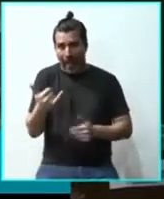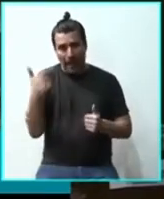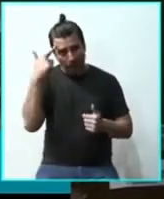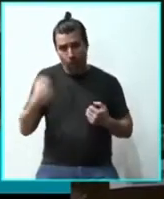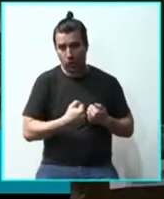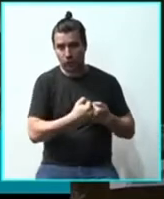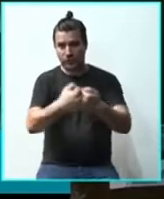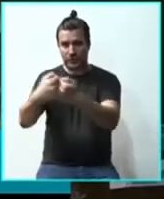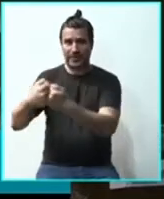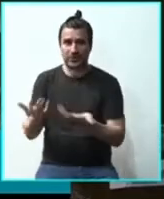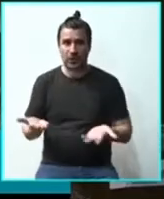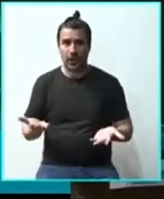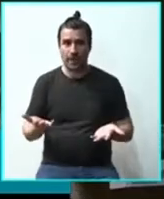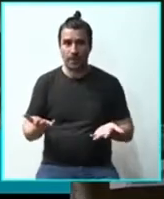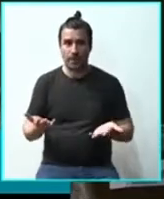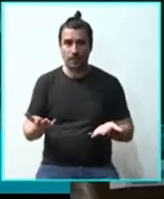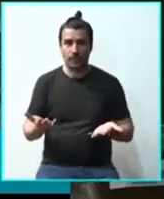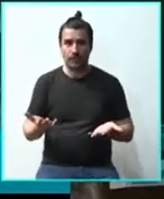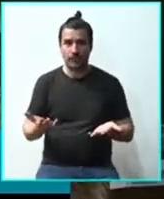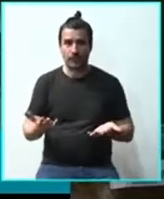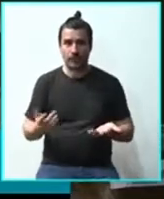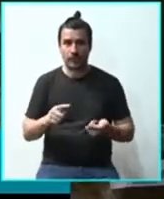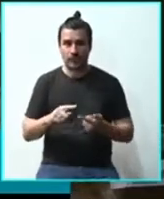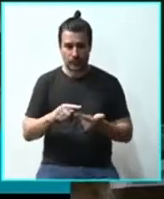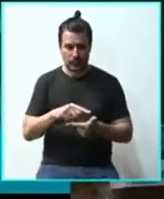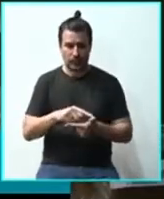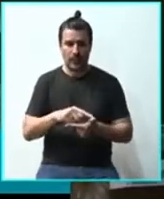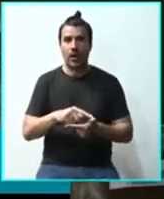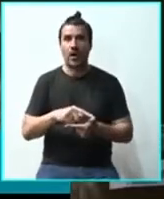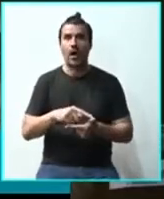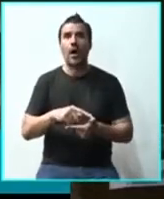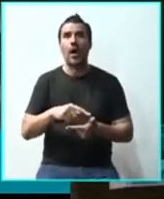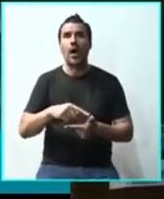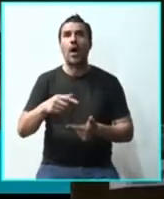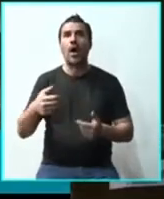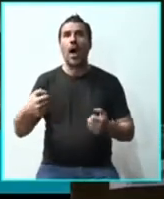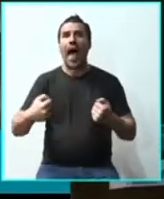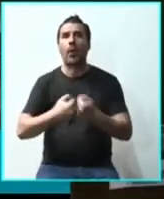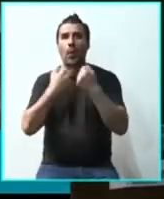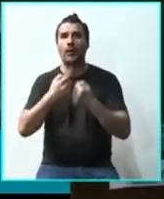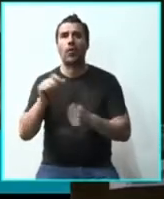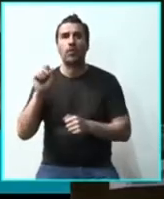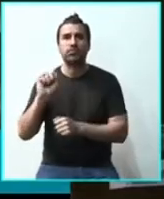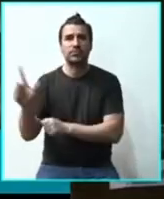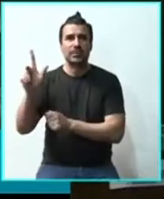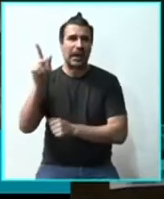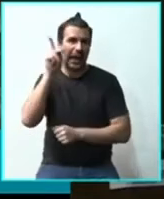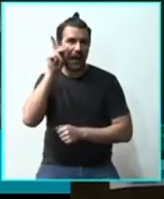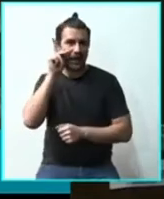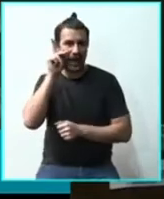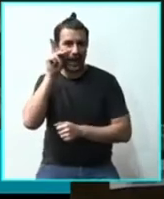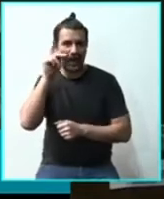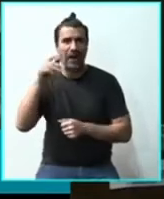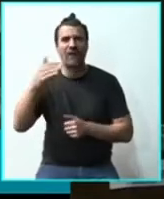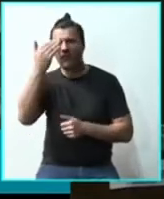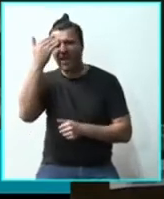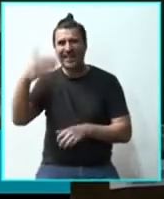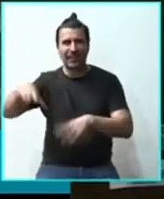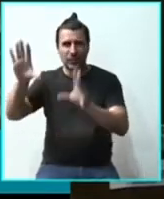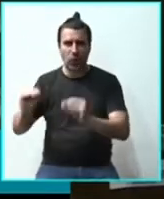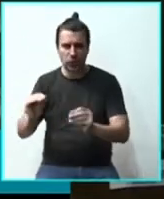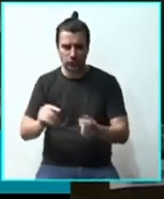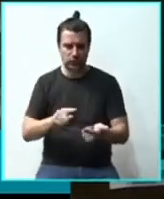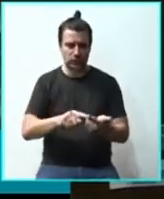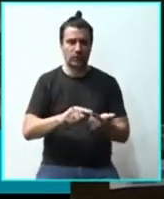consenso entre la fuerza gobernante de la Ciudad de Buenos Aires. Más consenso que ese no sé, porque la izquierda capaz se lo va a votar. Segundo,